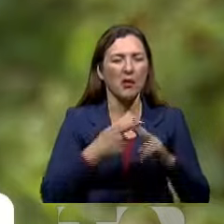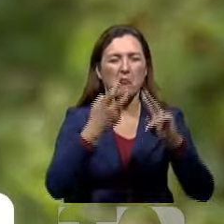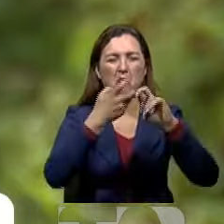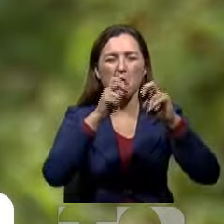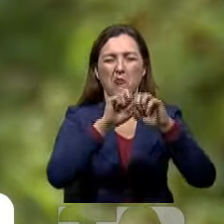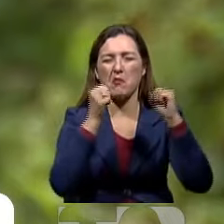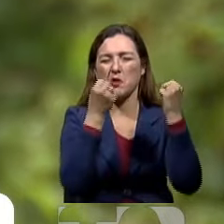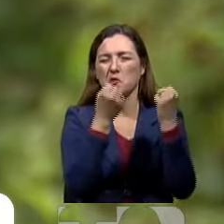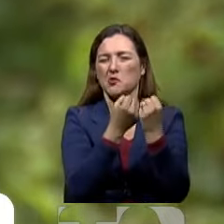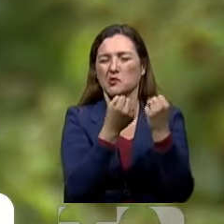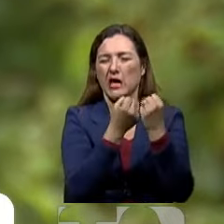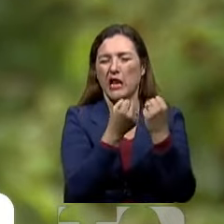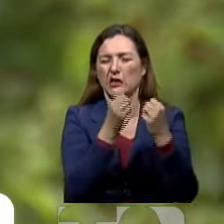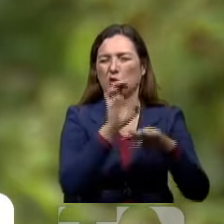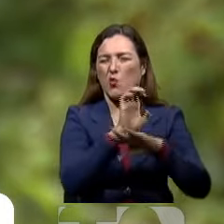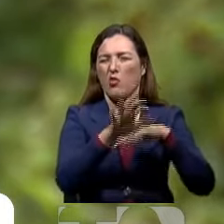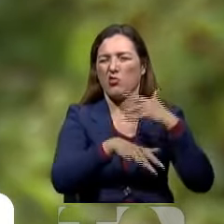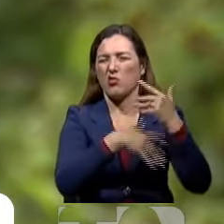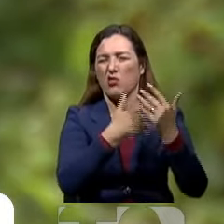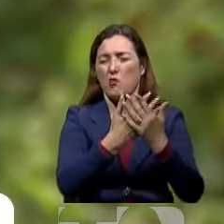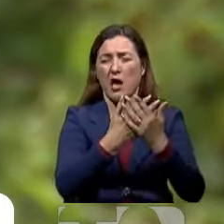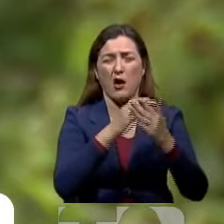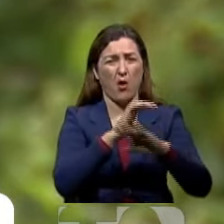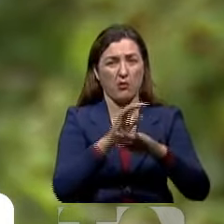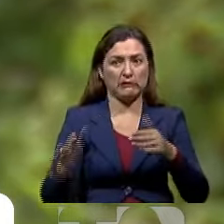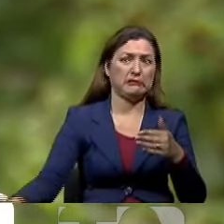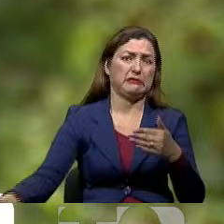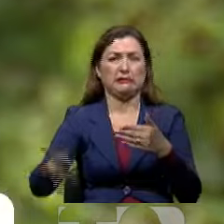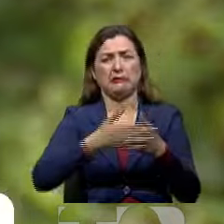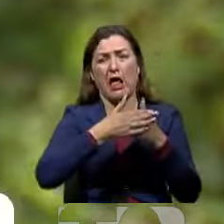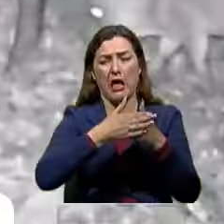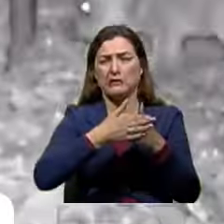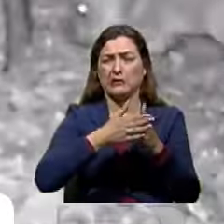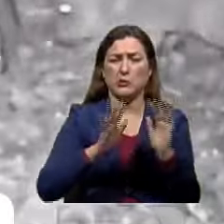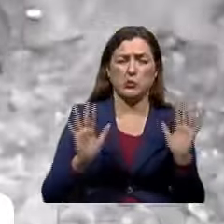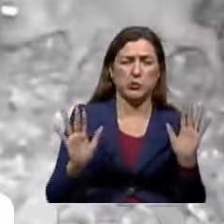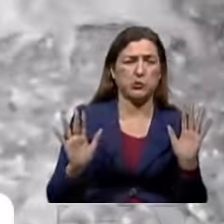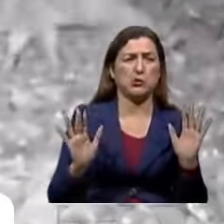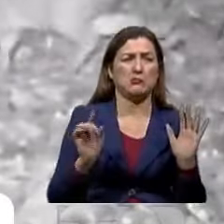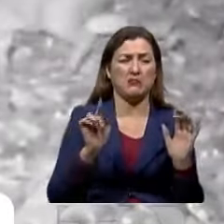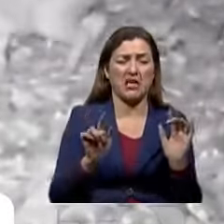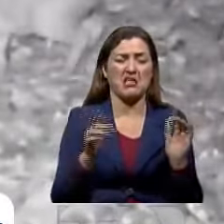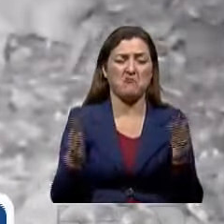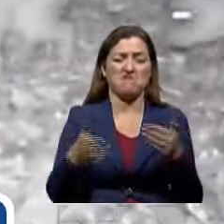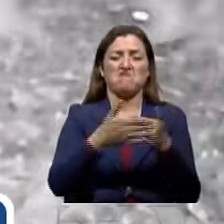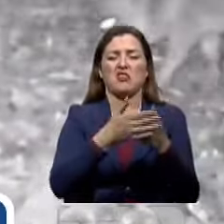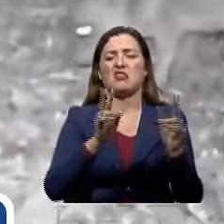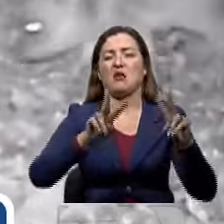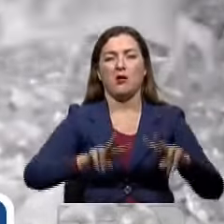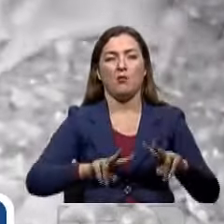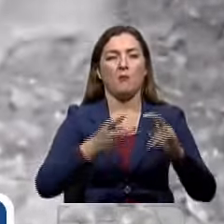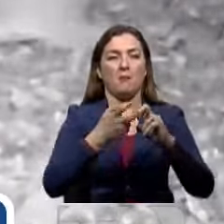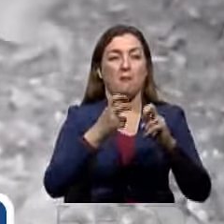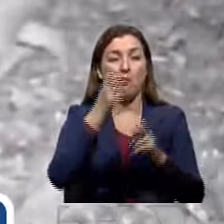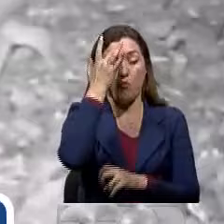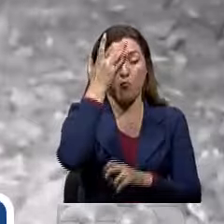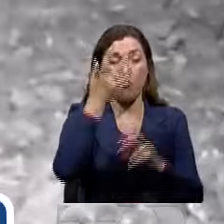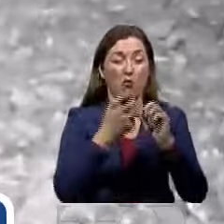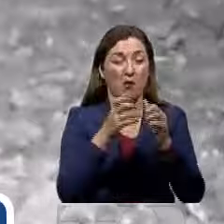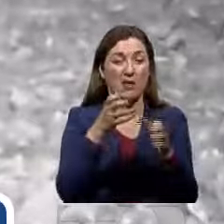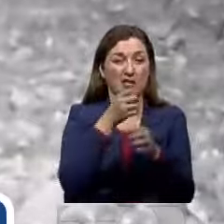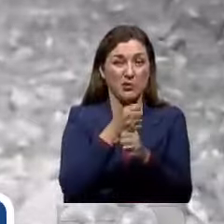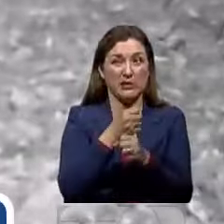pues las puertas en general de todo el Ecuador se cerraron y pues las puertas de la escuela también, porque también habían ciertas brechas de seguridad